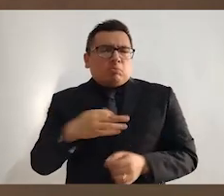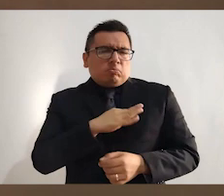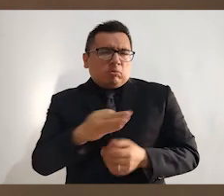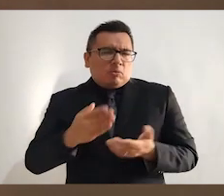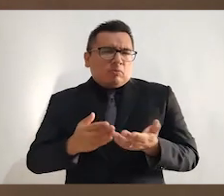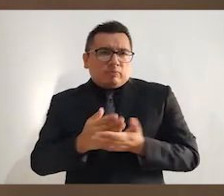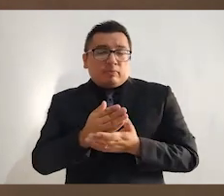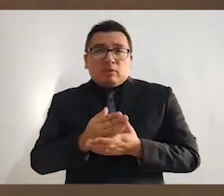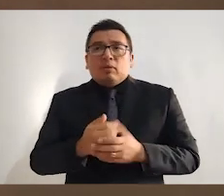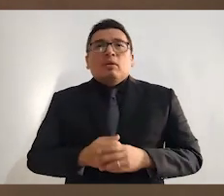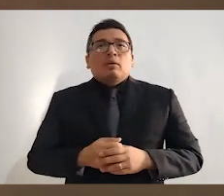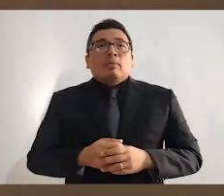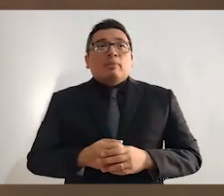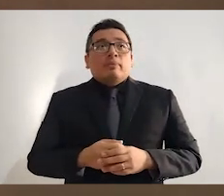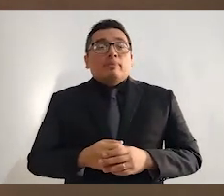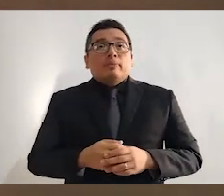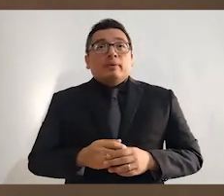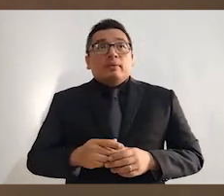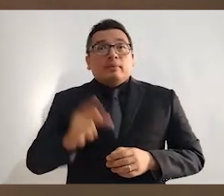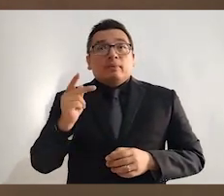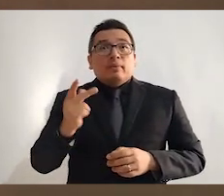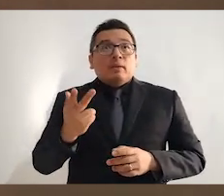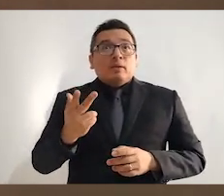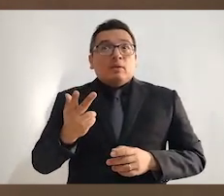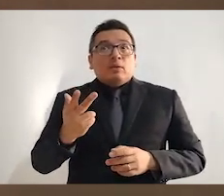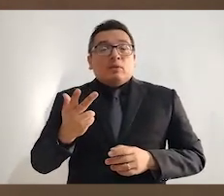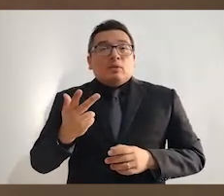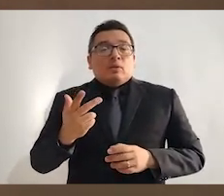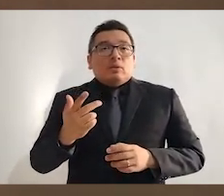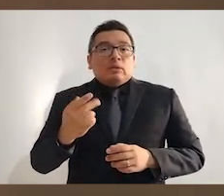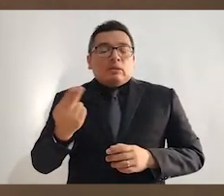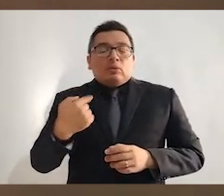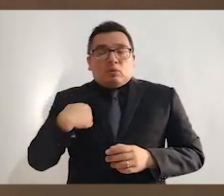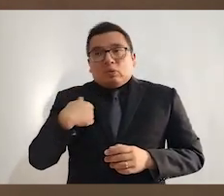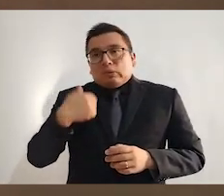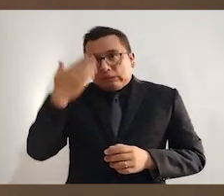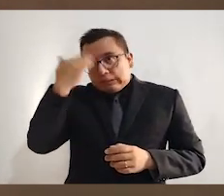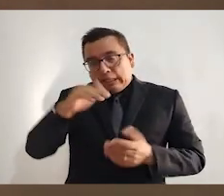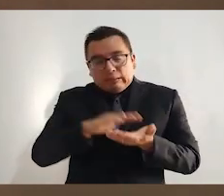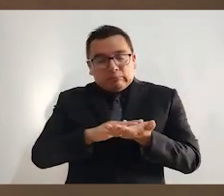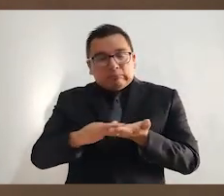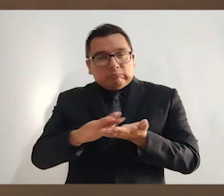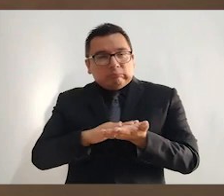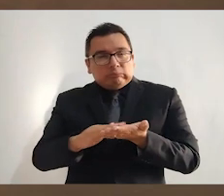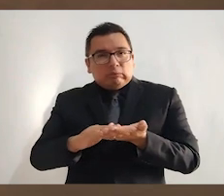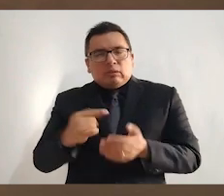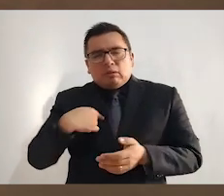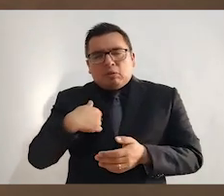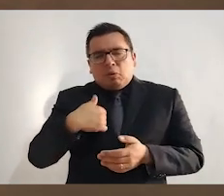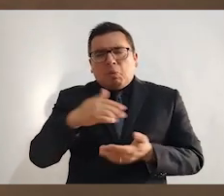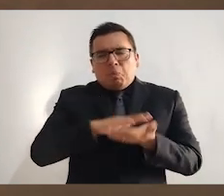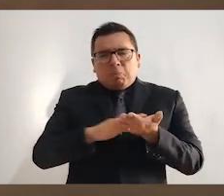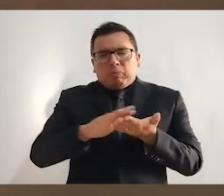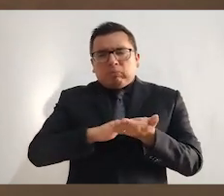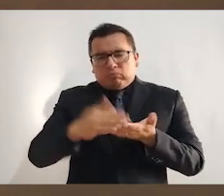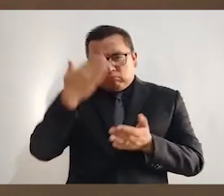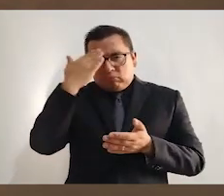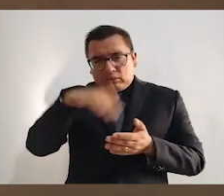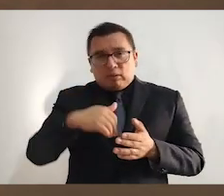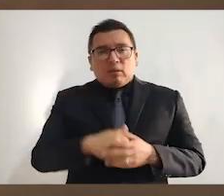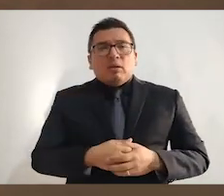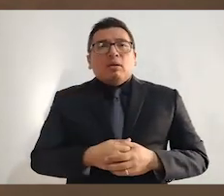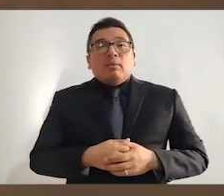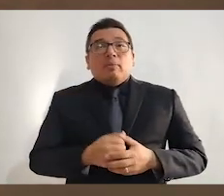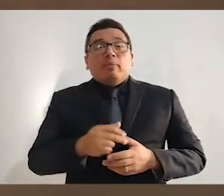sin tener que pedir apoyo, siempre y cuando la persona sepa leer el sistema braille. En mi caso lo hago y pude hacerlo,